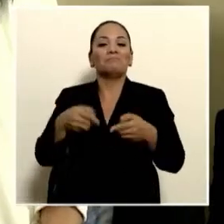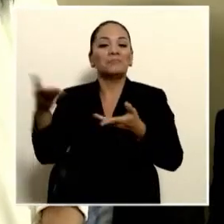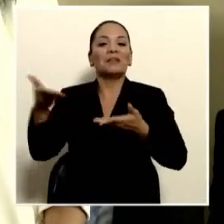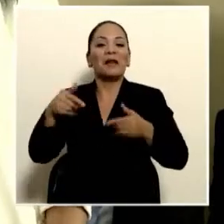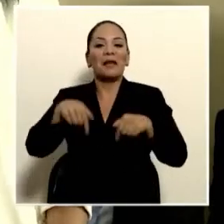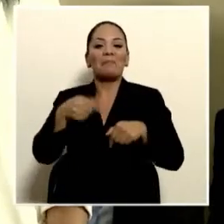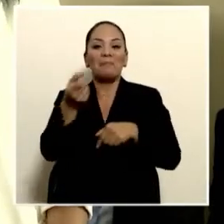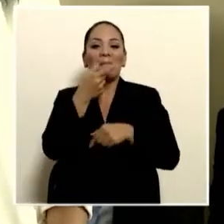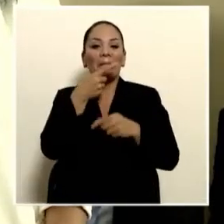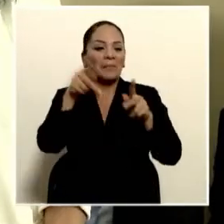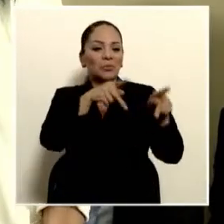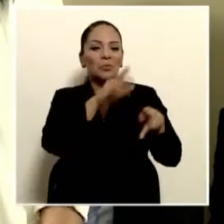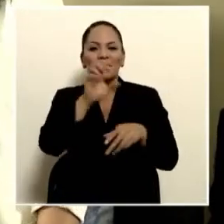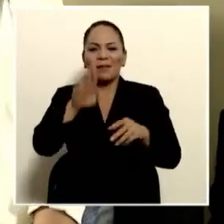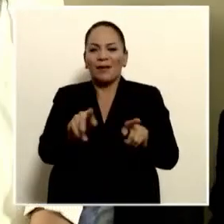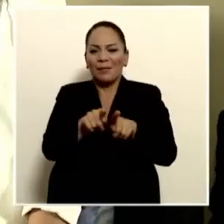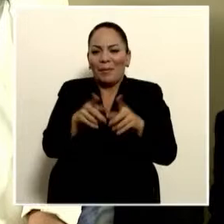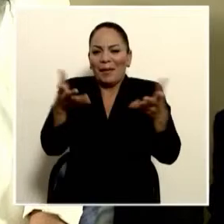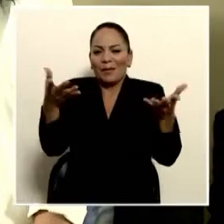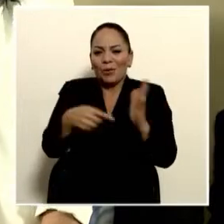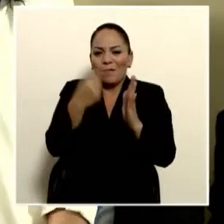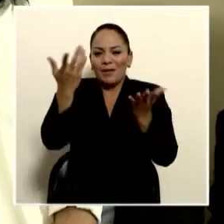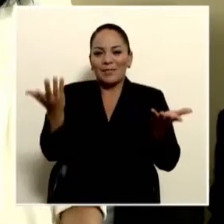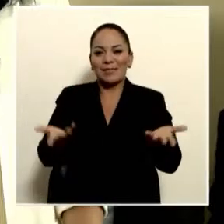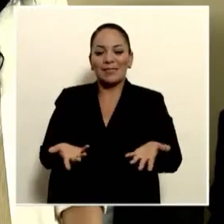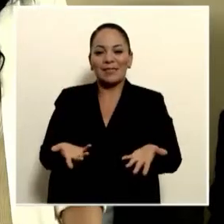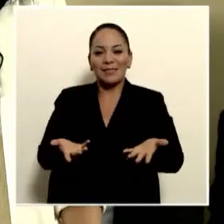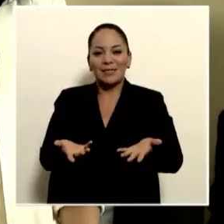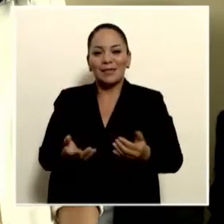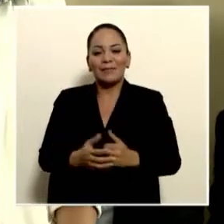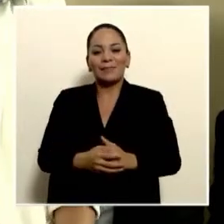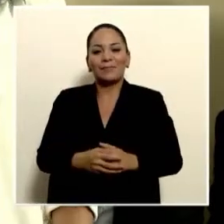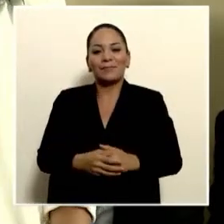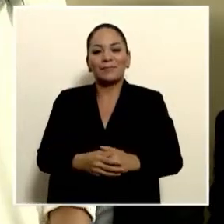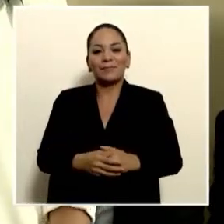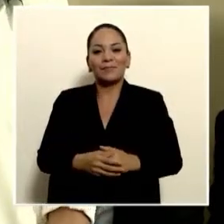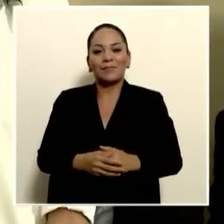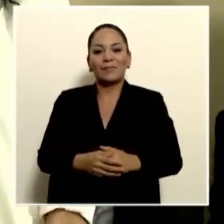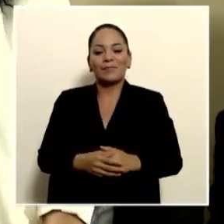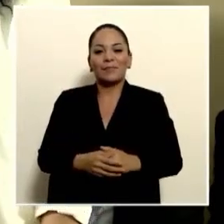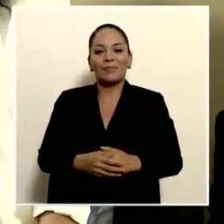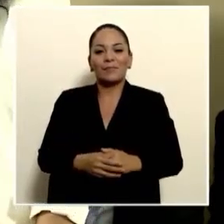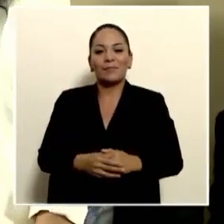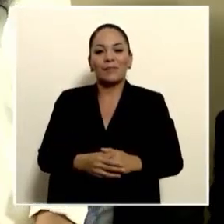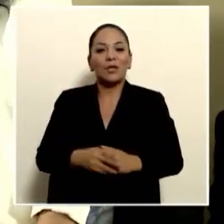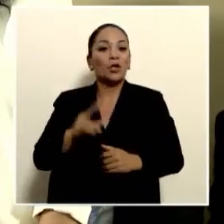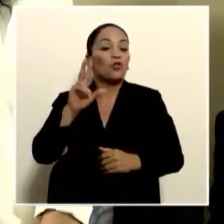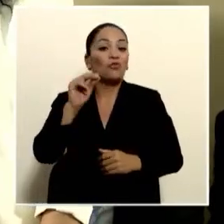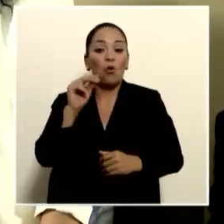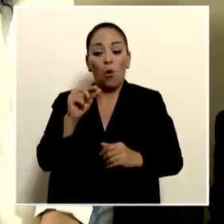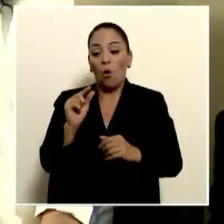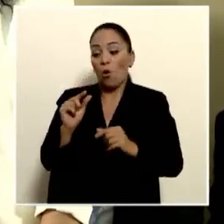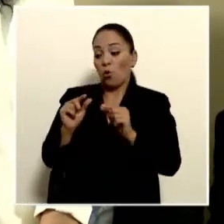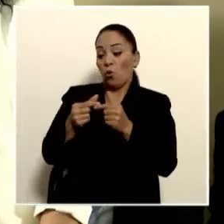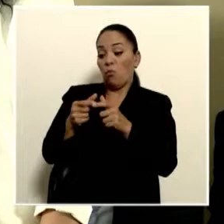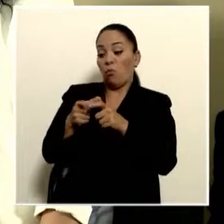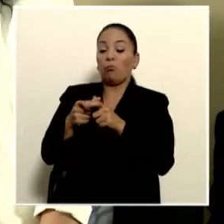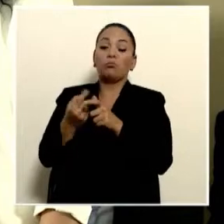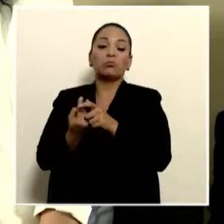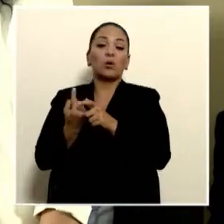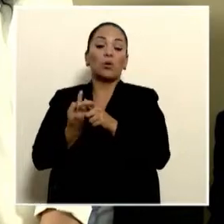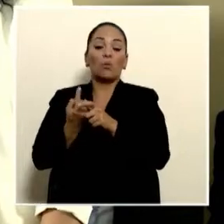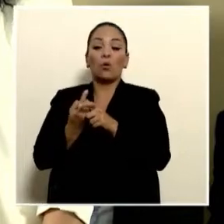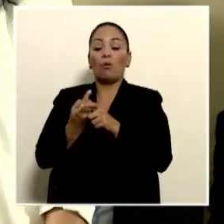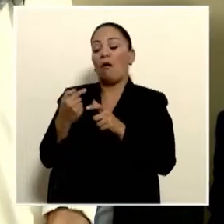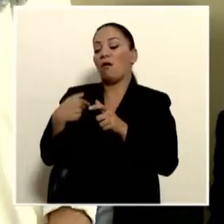de manera automática. Y no le corresponde a un grupo de personas decir, no se